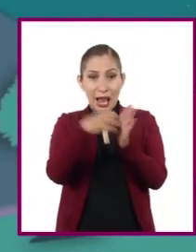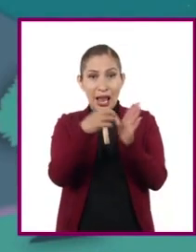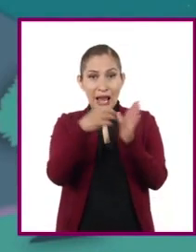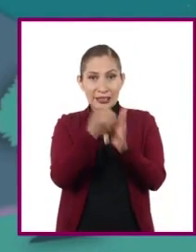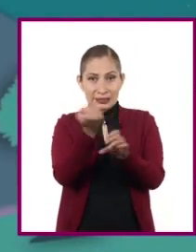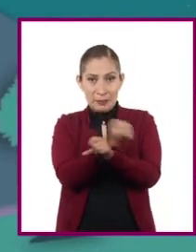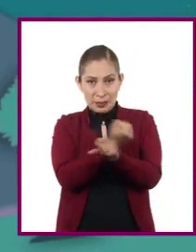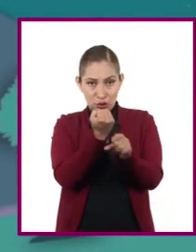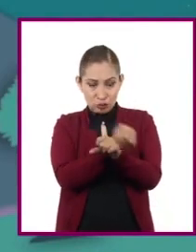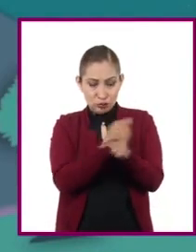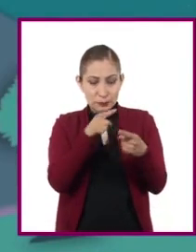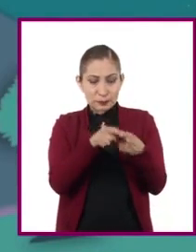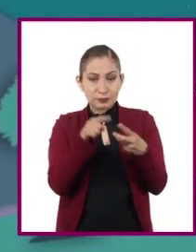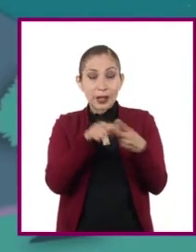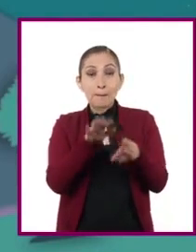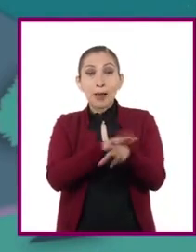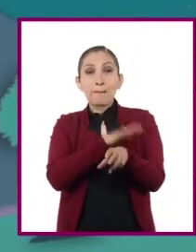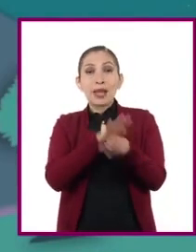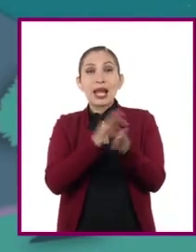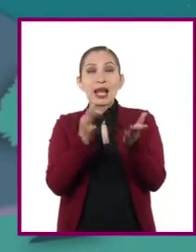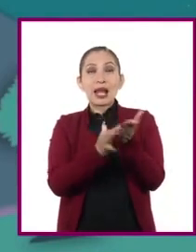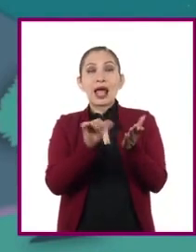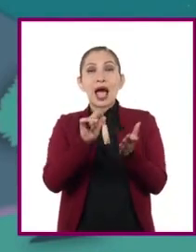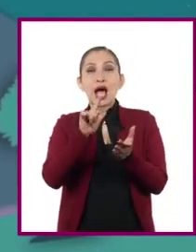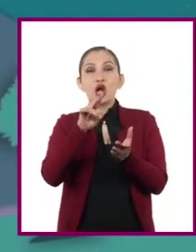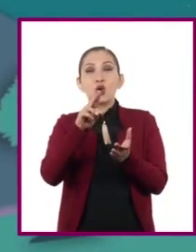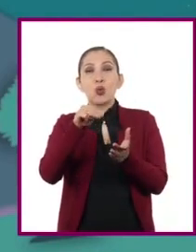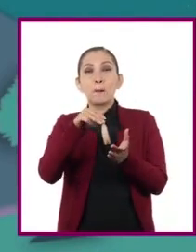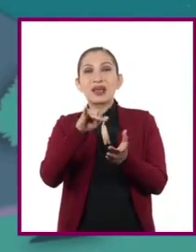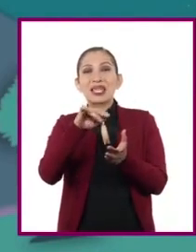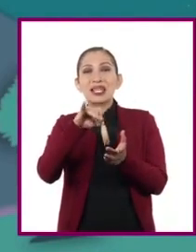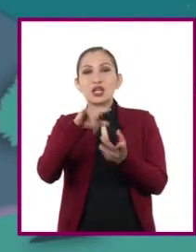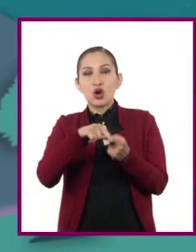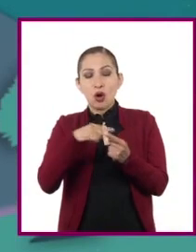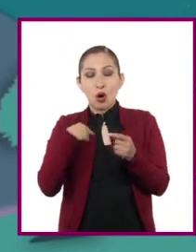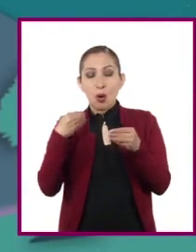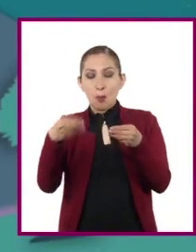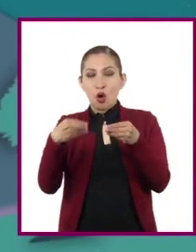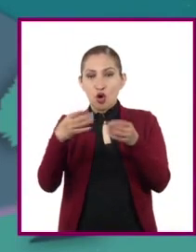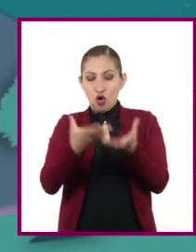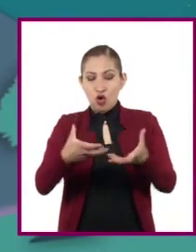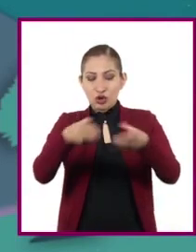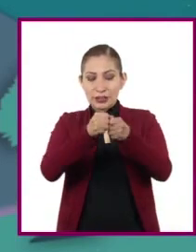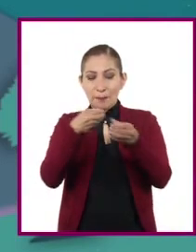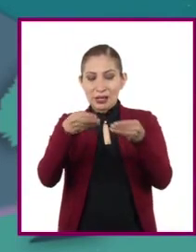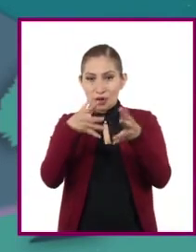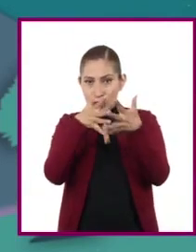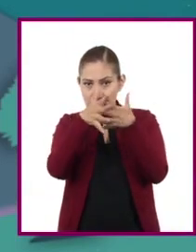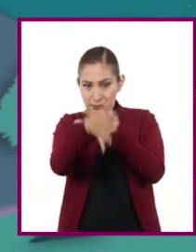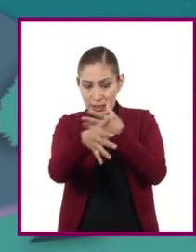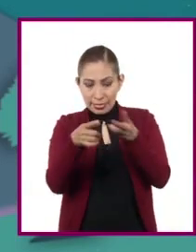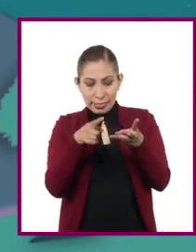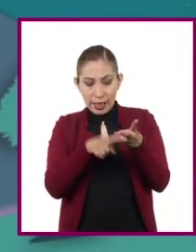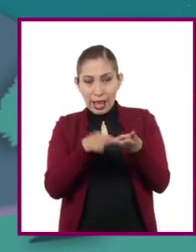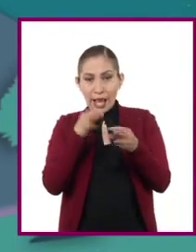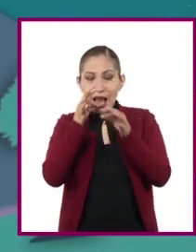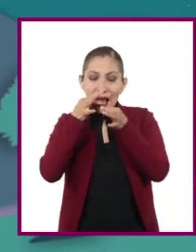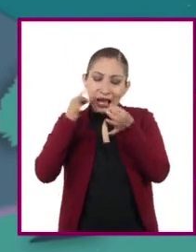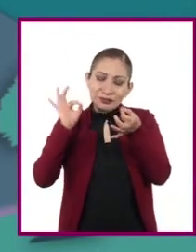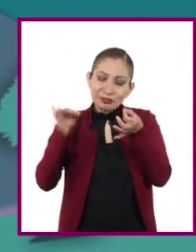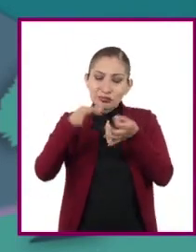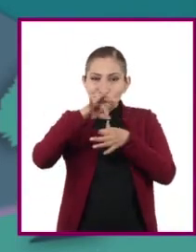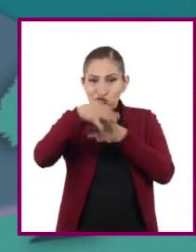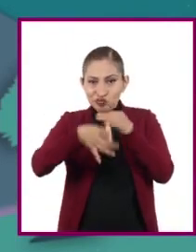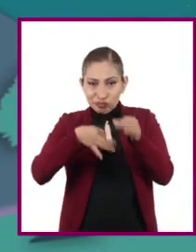caja de zapatos, papel aluminio, una bolsa de plástico transparente, cinta